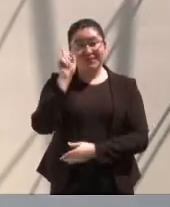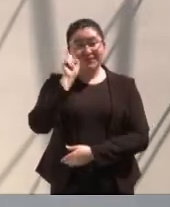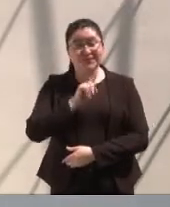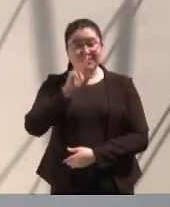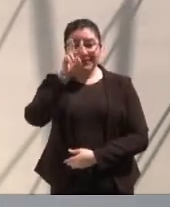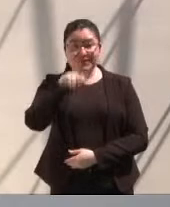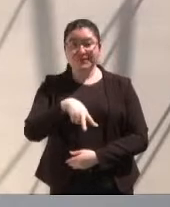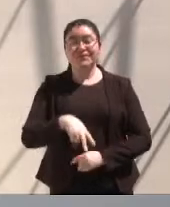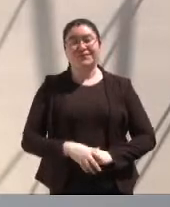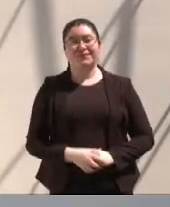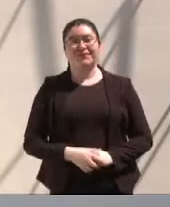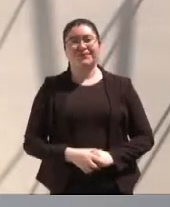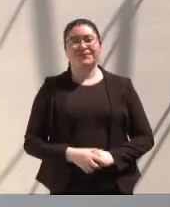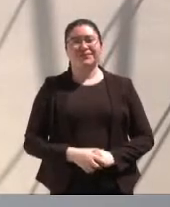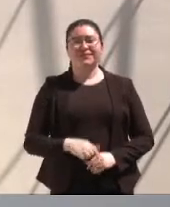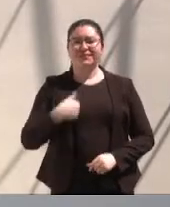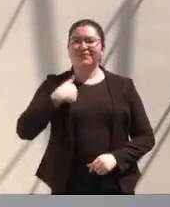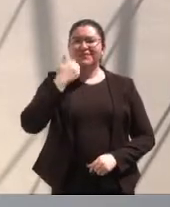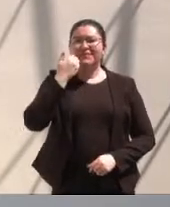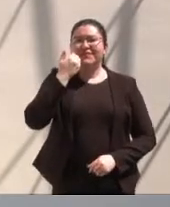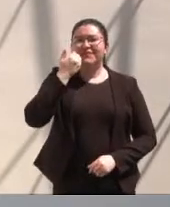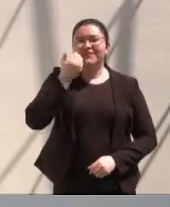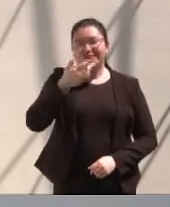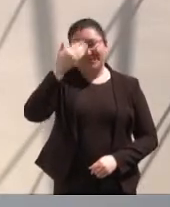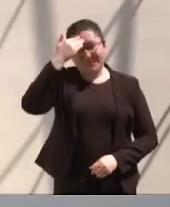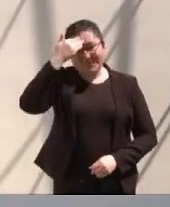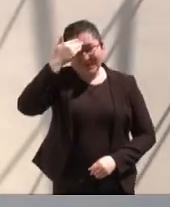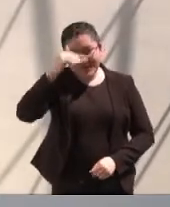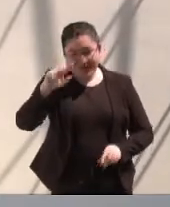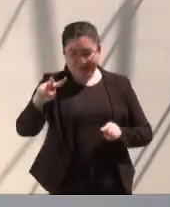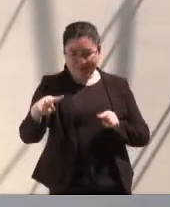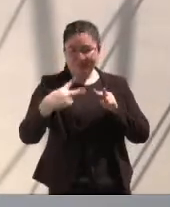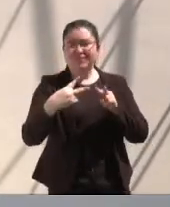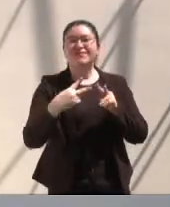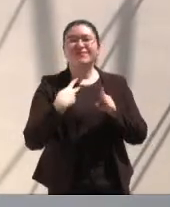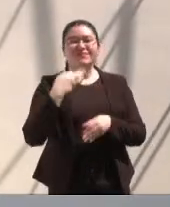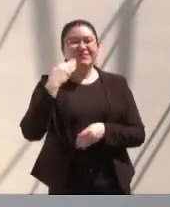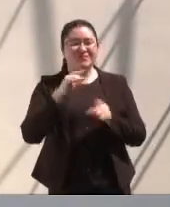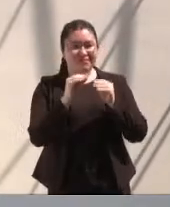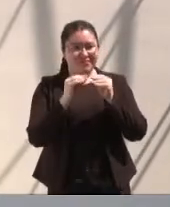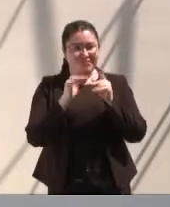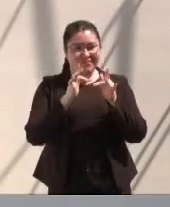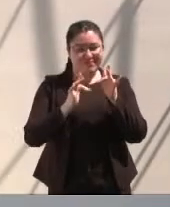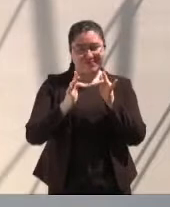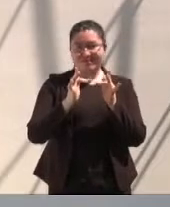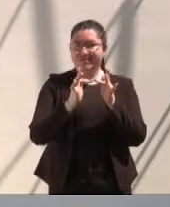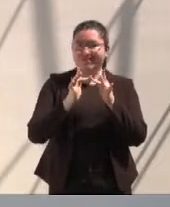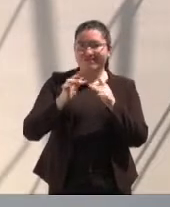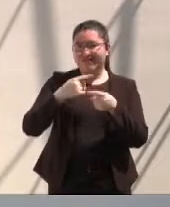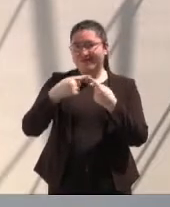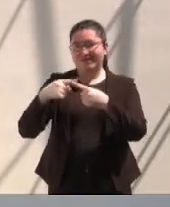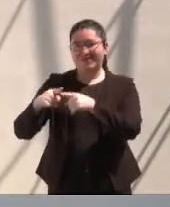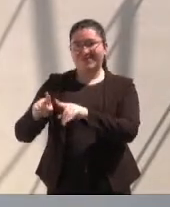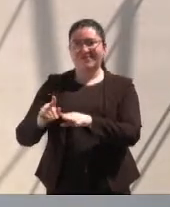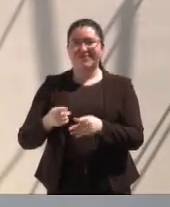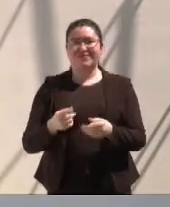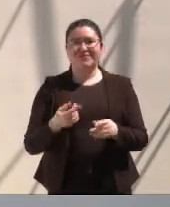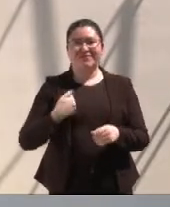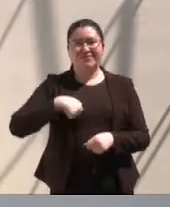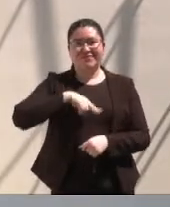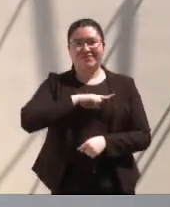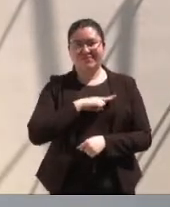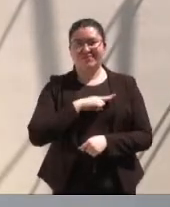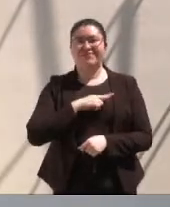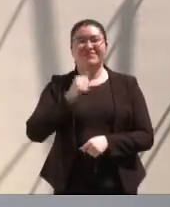Y quiero… como sé que nos están viendo a través de las redes sociales, saludar además de quienes están acá